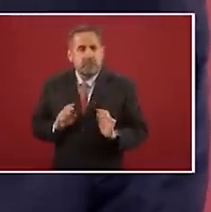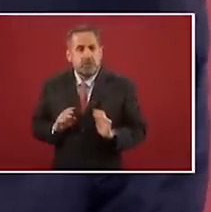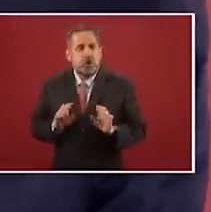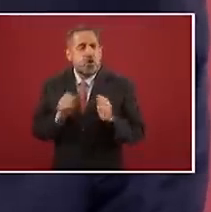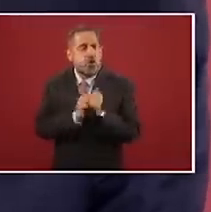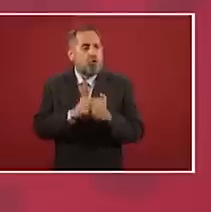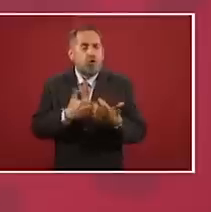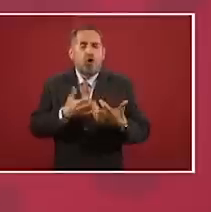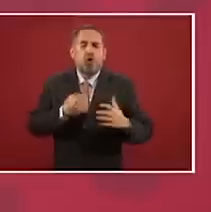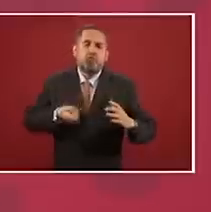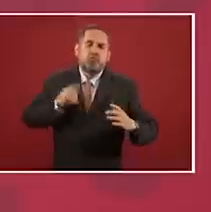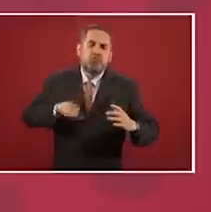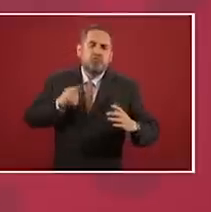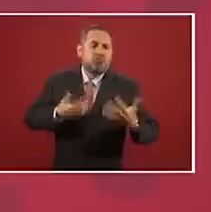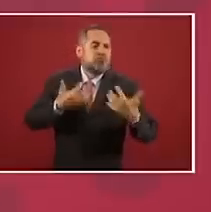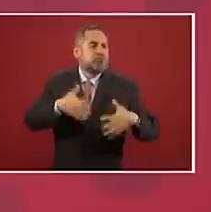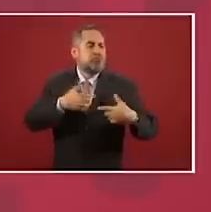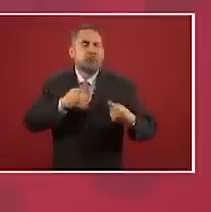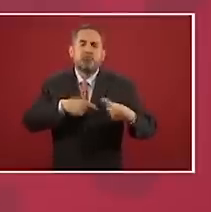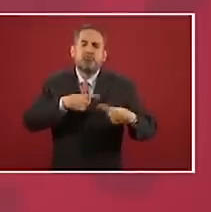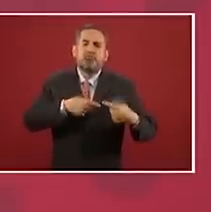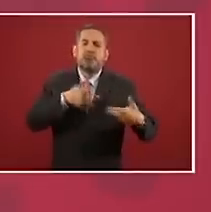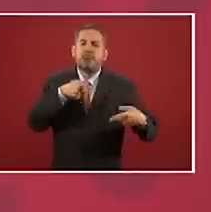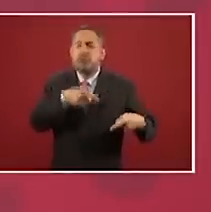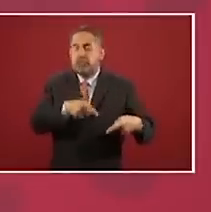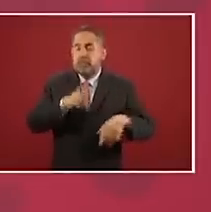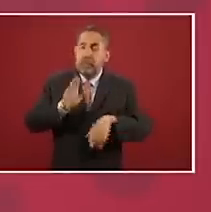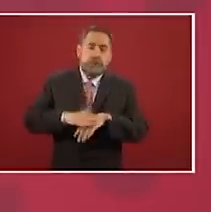turbinas de